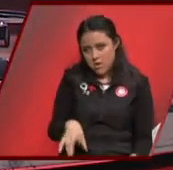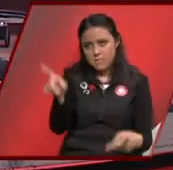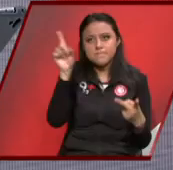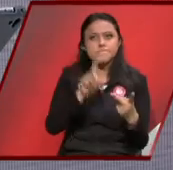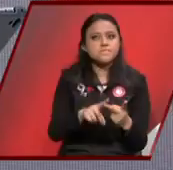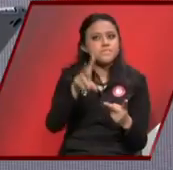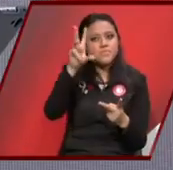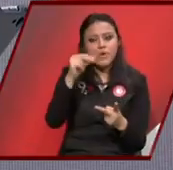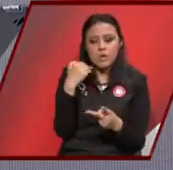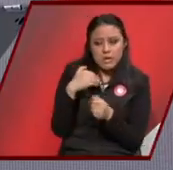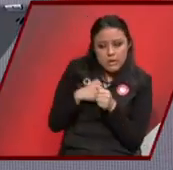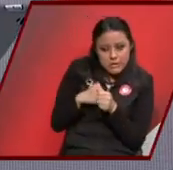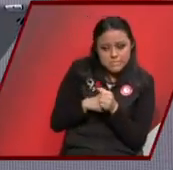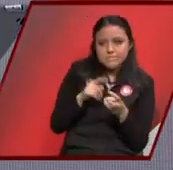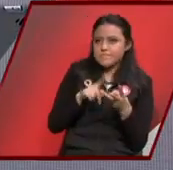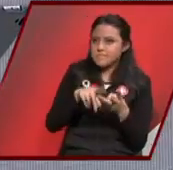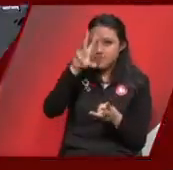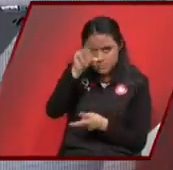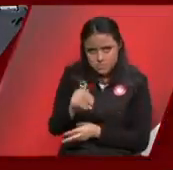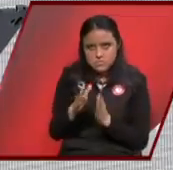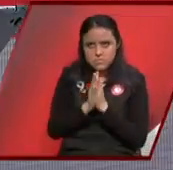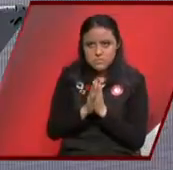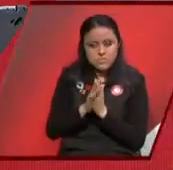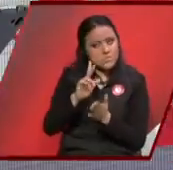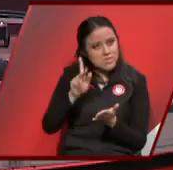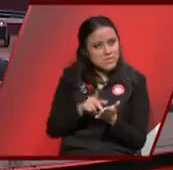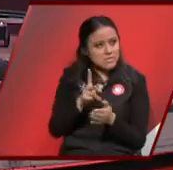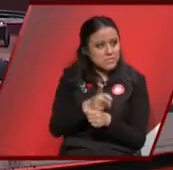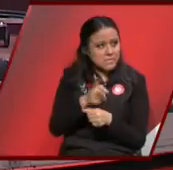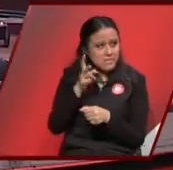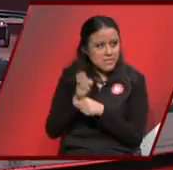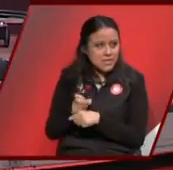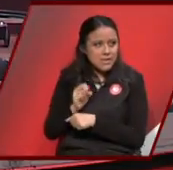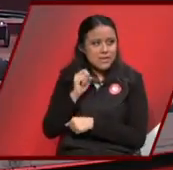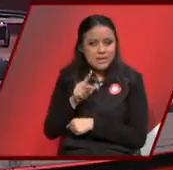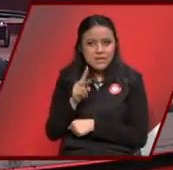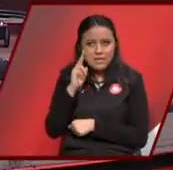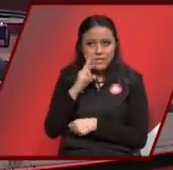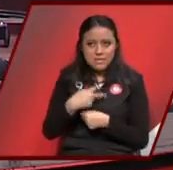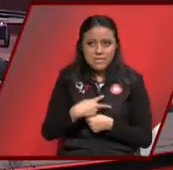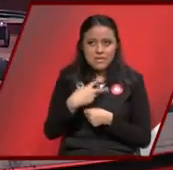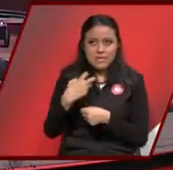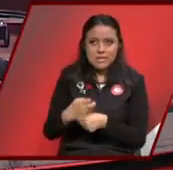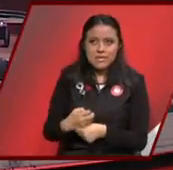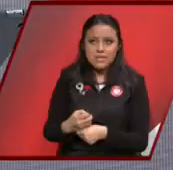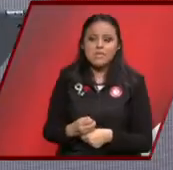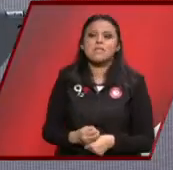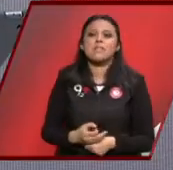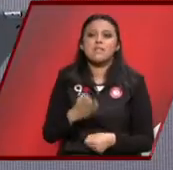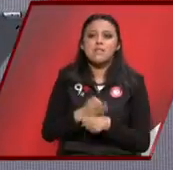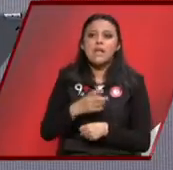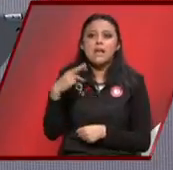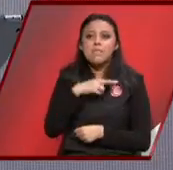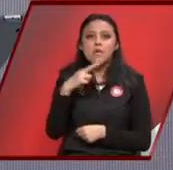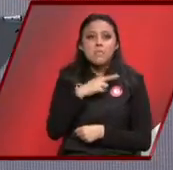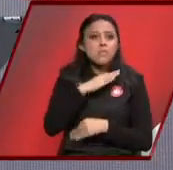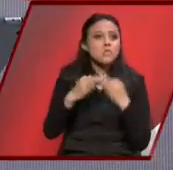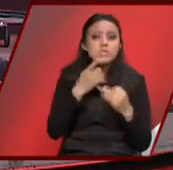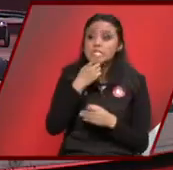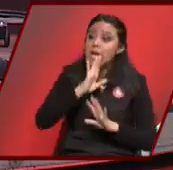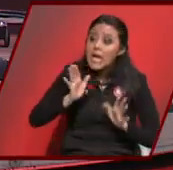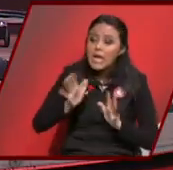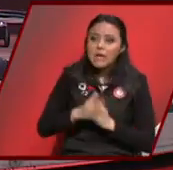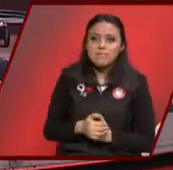No, verás que no. No se esconda, deje que la veamos. Sí, así me vuelves a invitar a tu programa. Ya la voy a tener y no con el tiempo contado así como me traen ahorita, calle, que sí. Me tienen harto